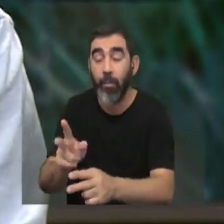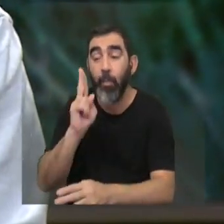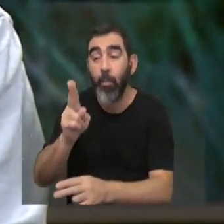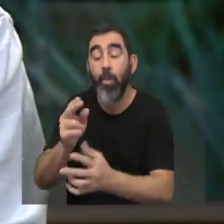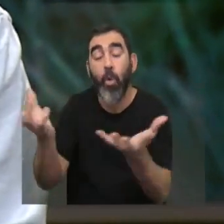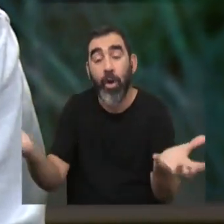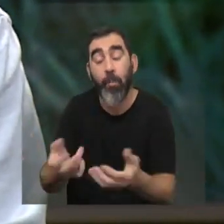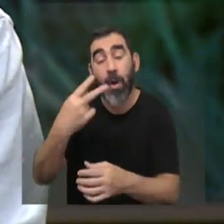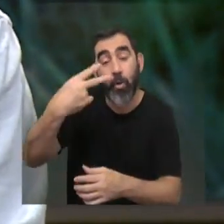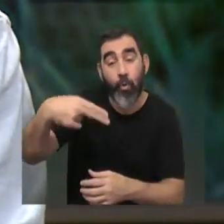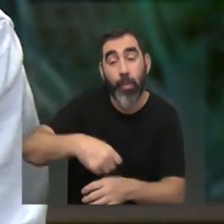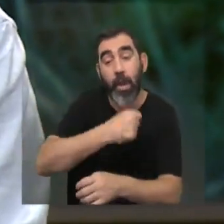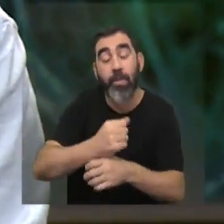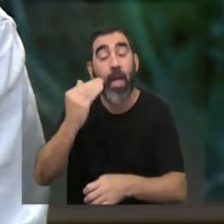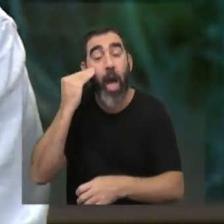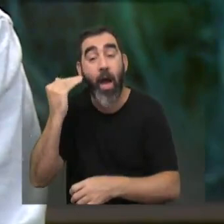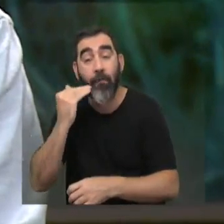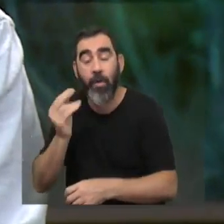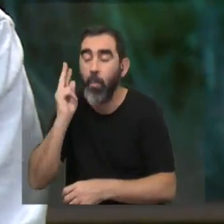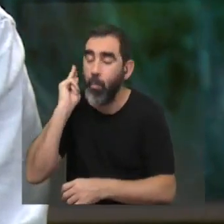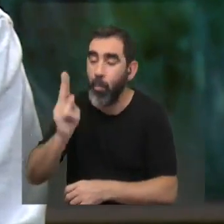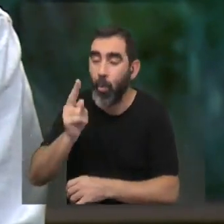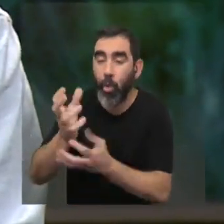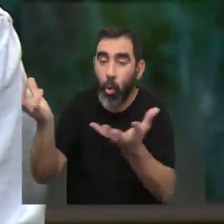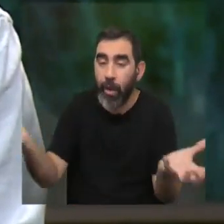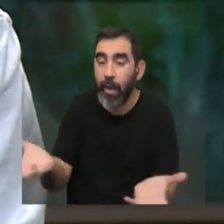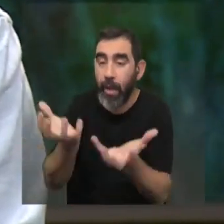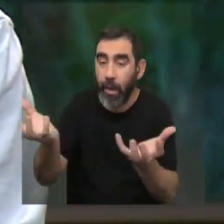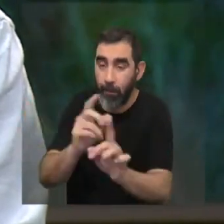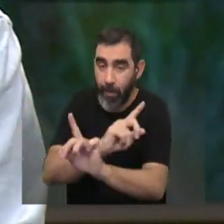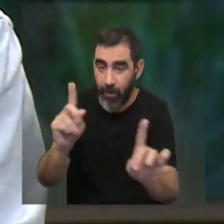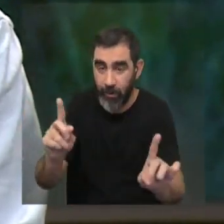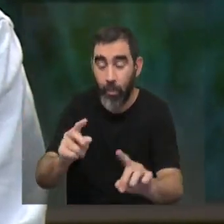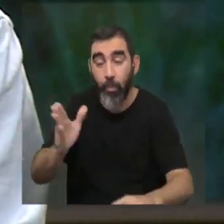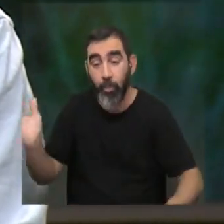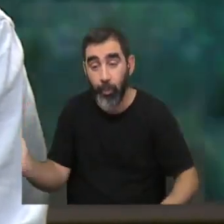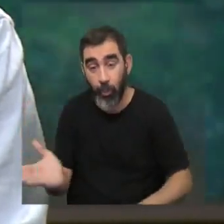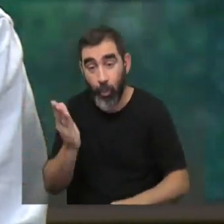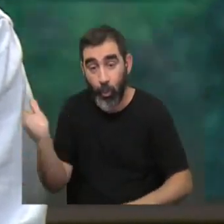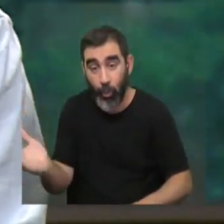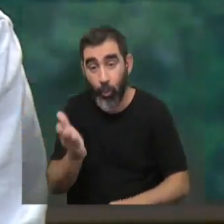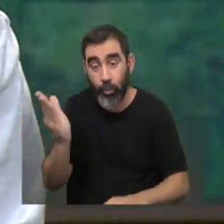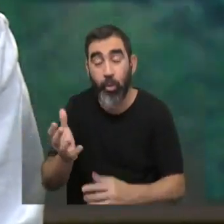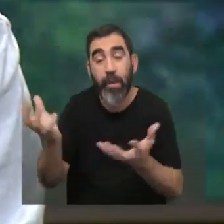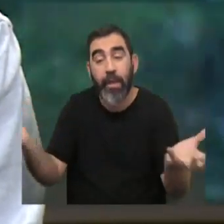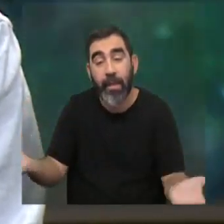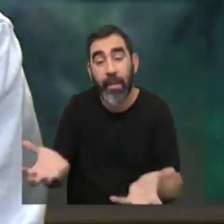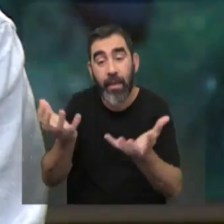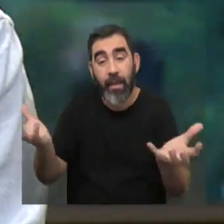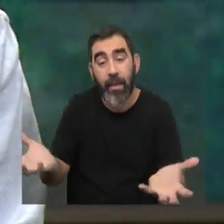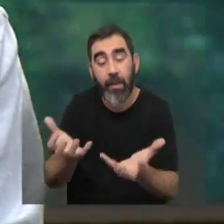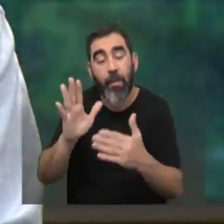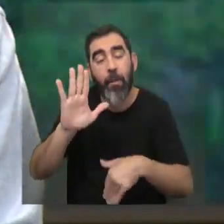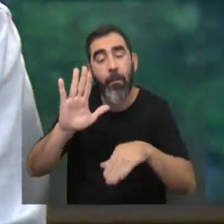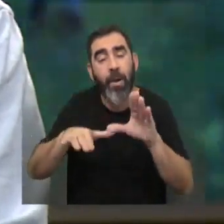que va desde noviembre hasta abril, donde está prohibida la realización de quema. Los productores realizan las quemas